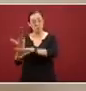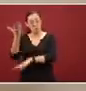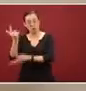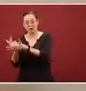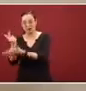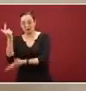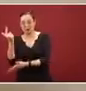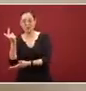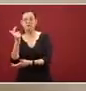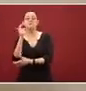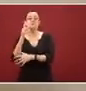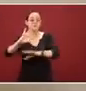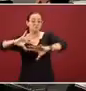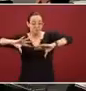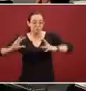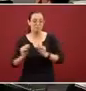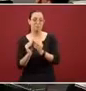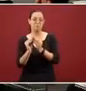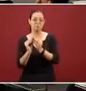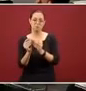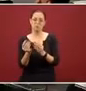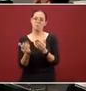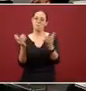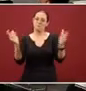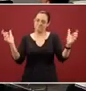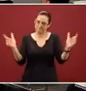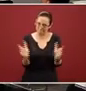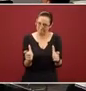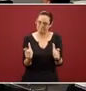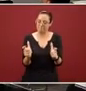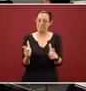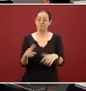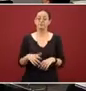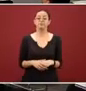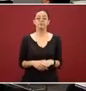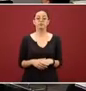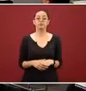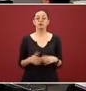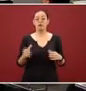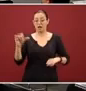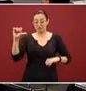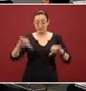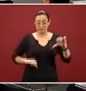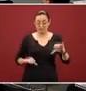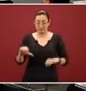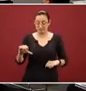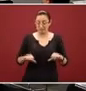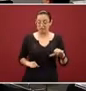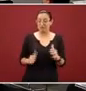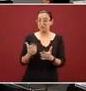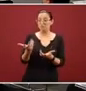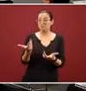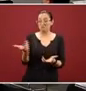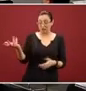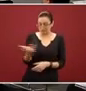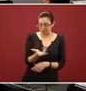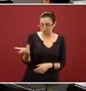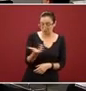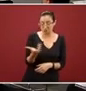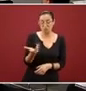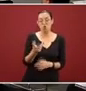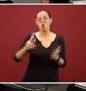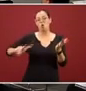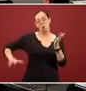sea también en su conjunto menor. Estas intervenciones de mitigación, me gustaría volver a destacar, como lo hemos dicho en